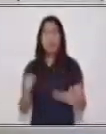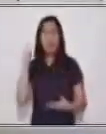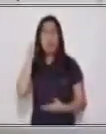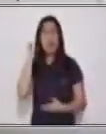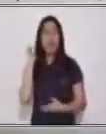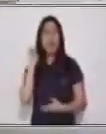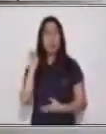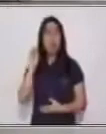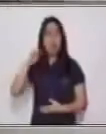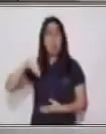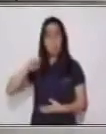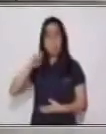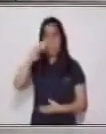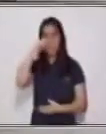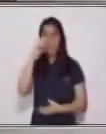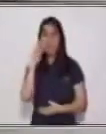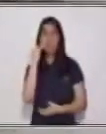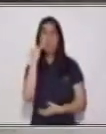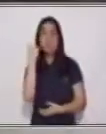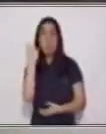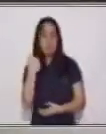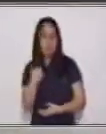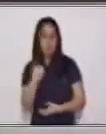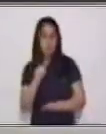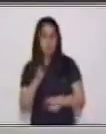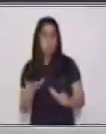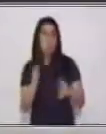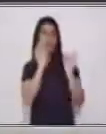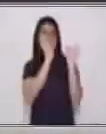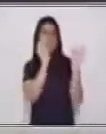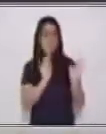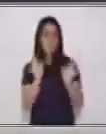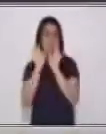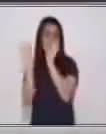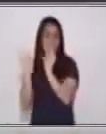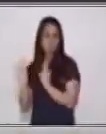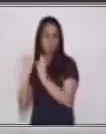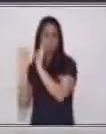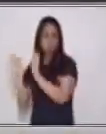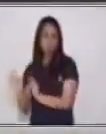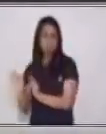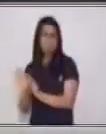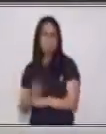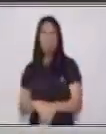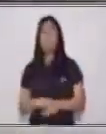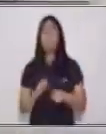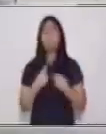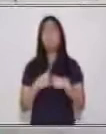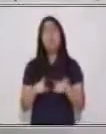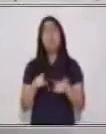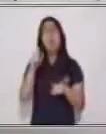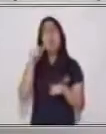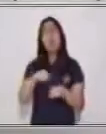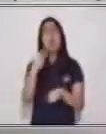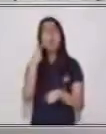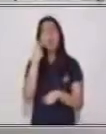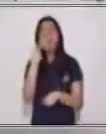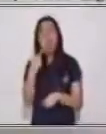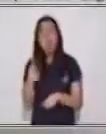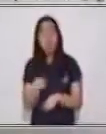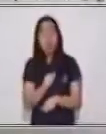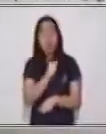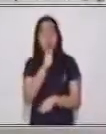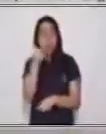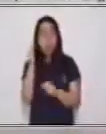geometría. Y en esta ocasión vamos a ir a dar un salto más avanzado que es la geometría analítica,